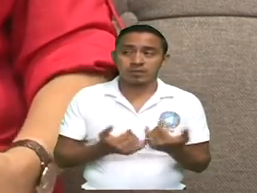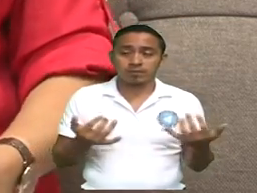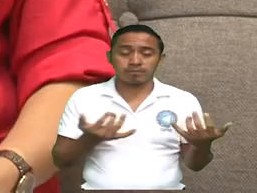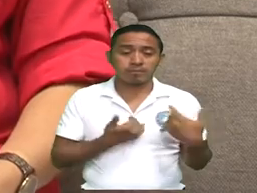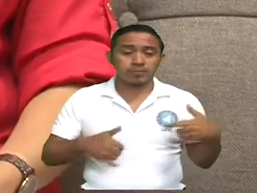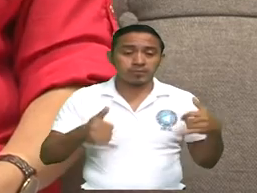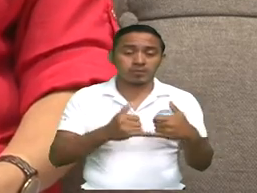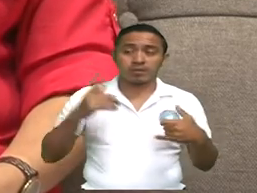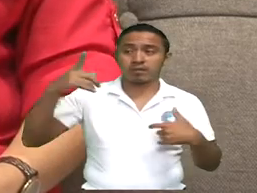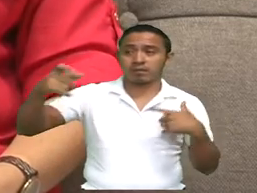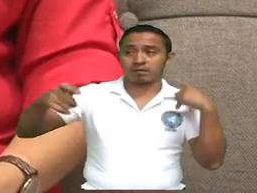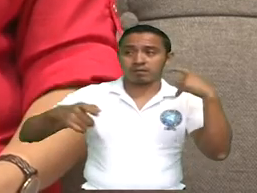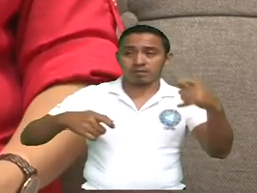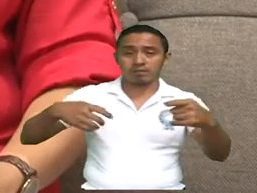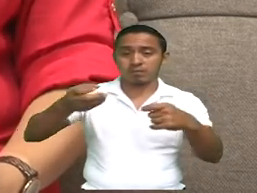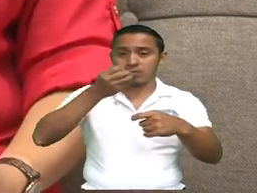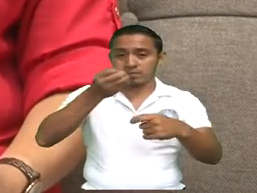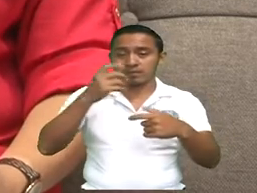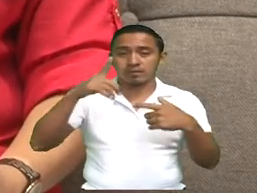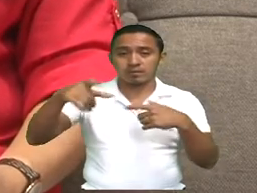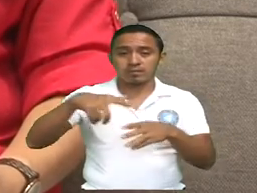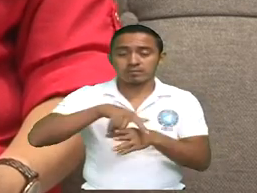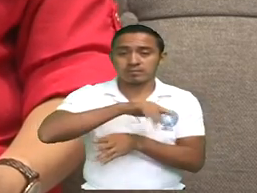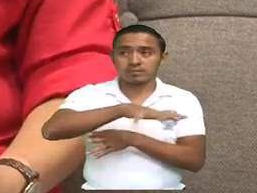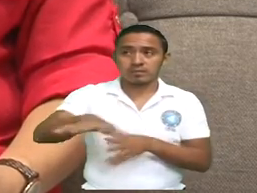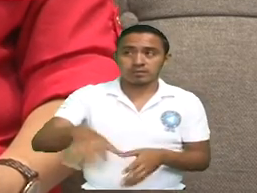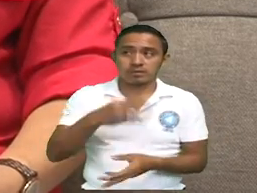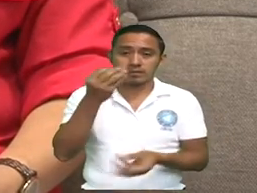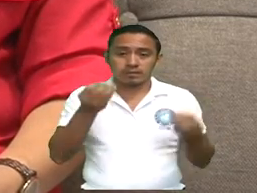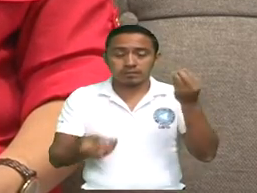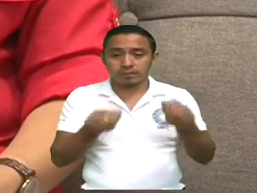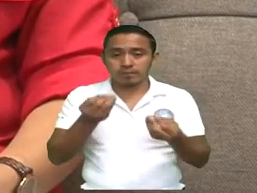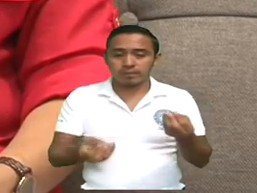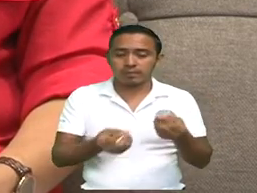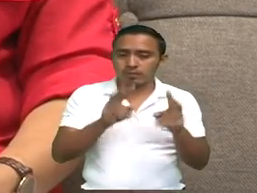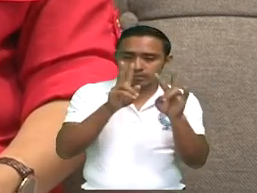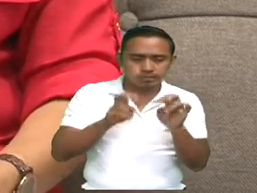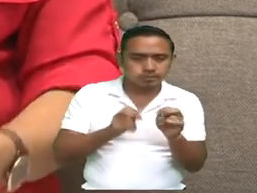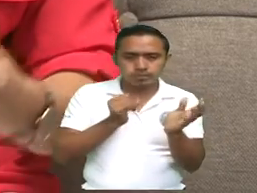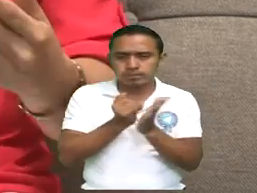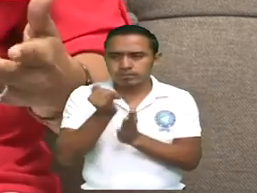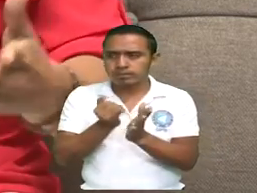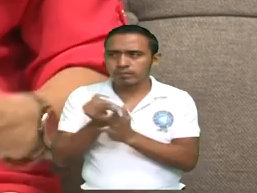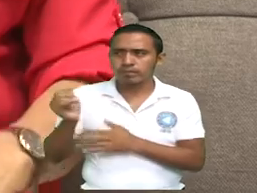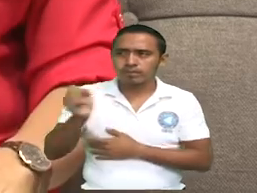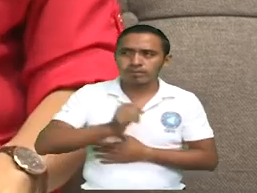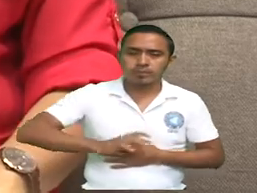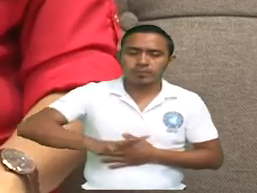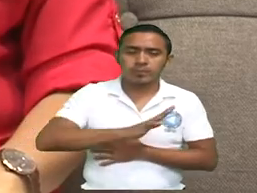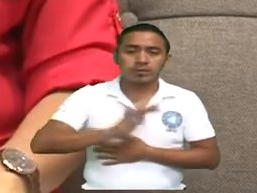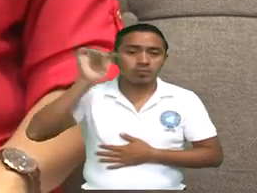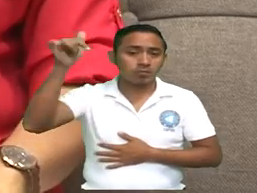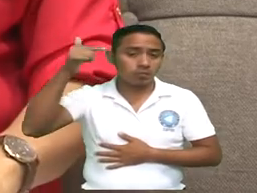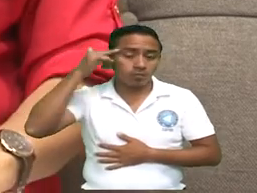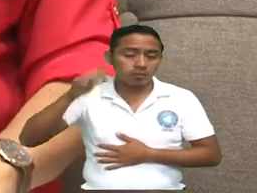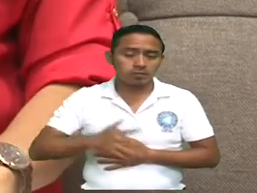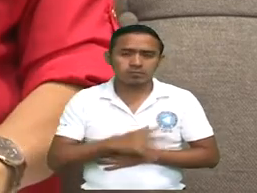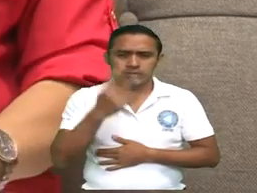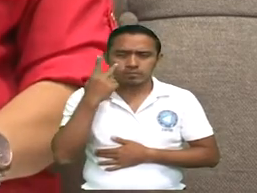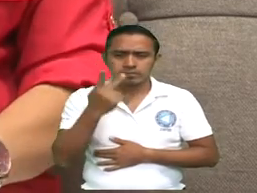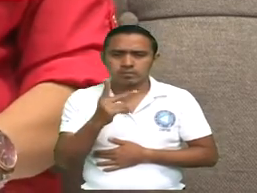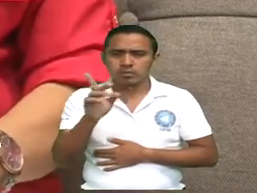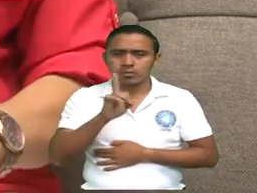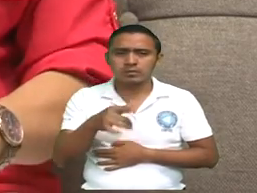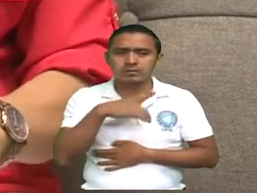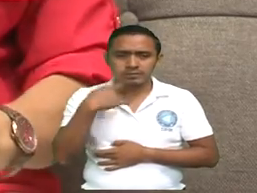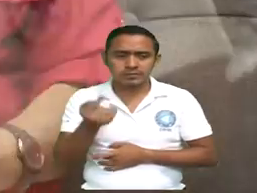en el campo también la alimentación, de acuerdo a las necesidades, de acuerdo a los diagnósticos socioeconómicos que hace el gobierno, ha venido viendo dónde